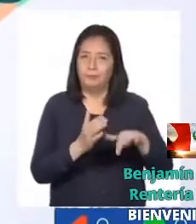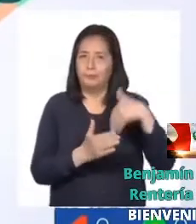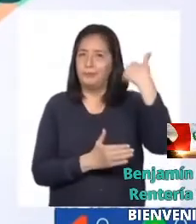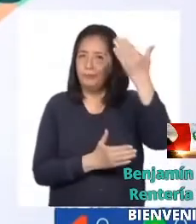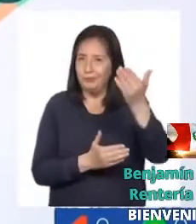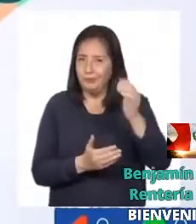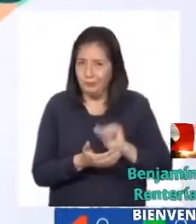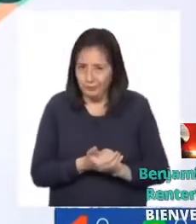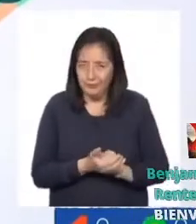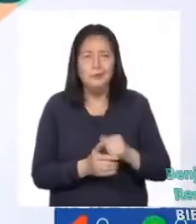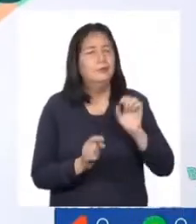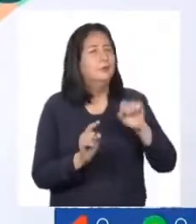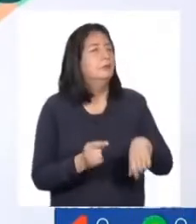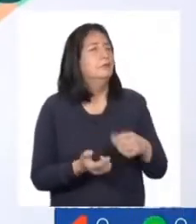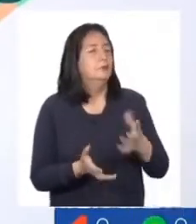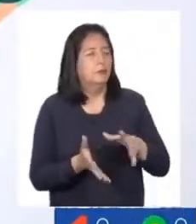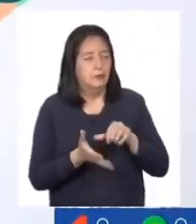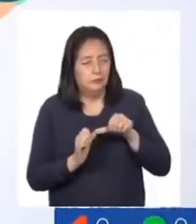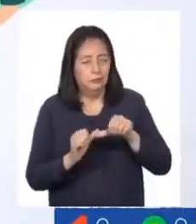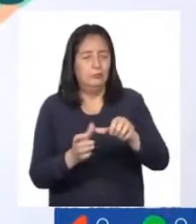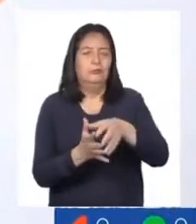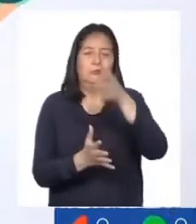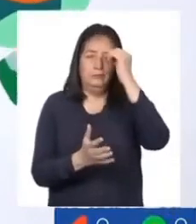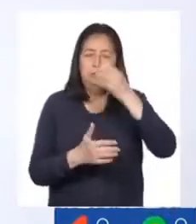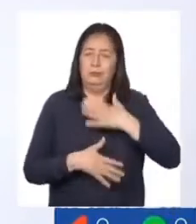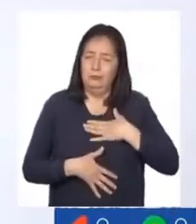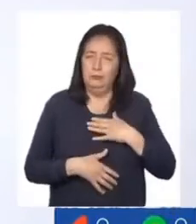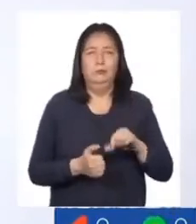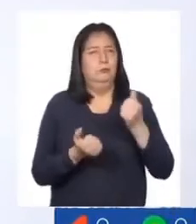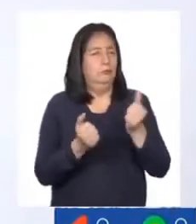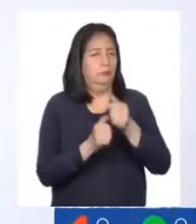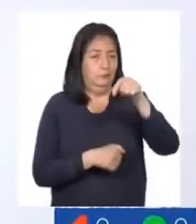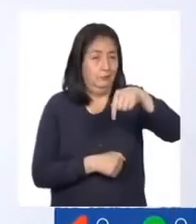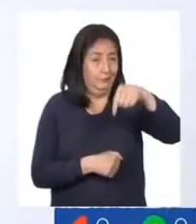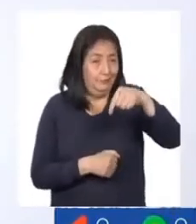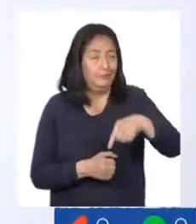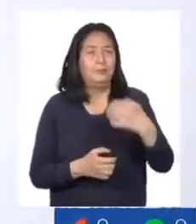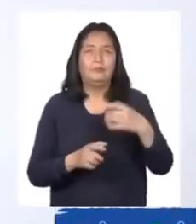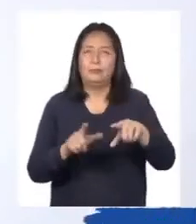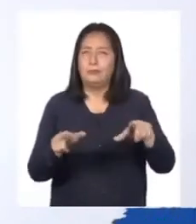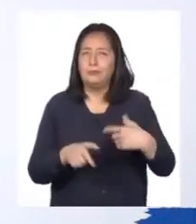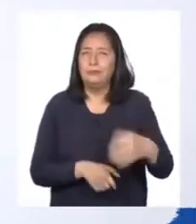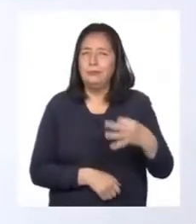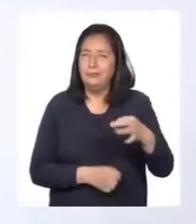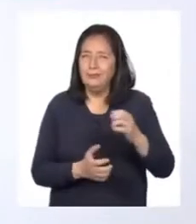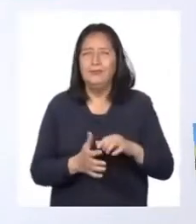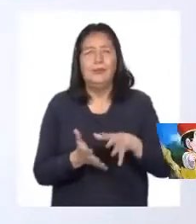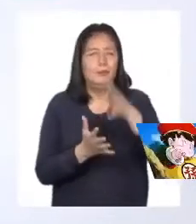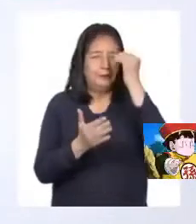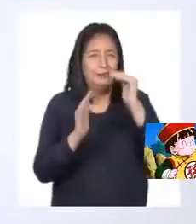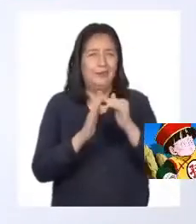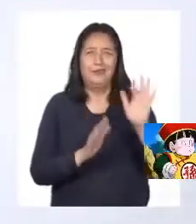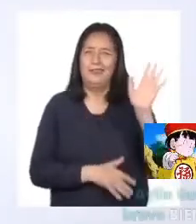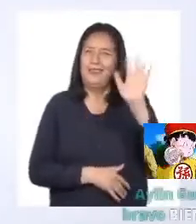próximo programa para seguir aprendiendo y divirtiéndonos juntos aquí en su espacio de siempre, Aprendo en Casa.